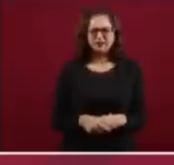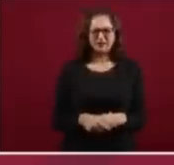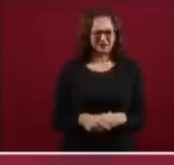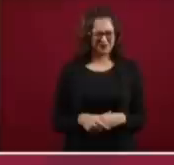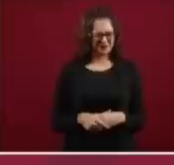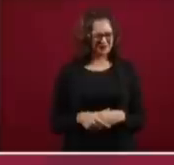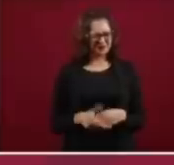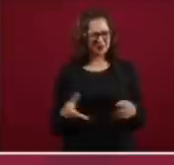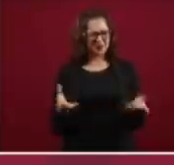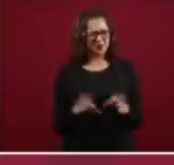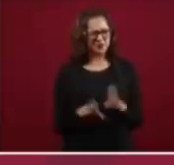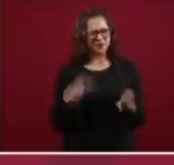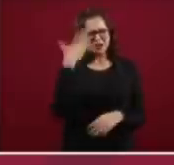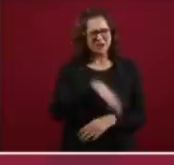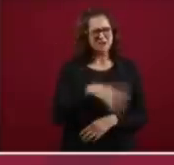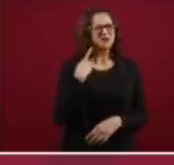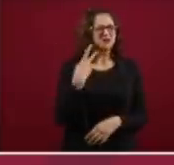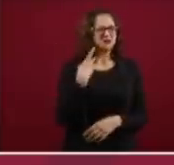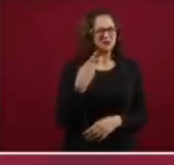ser verdes